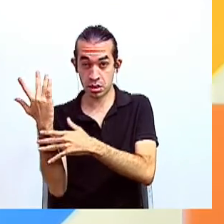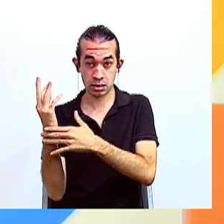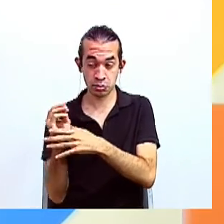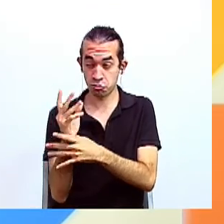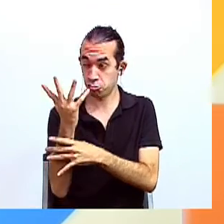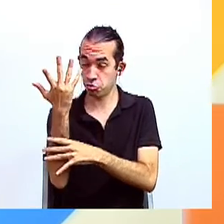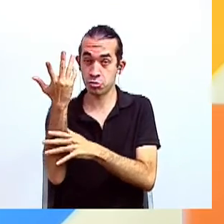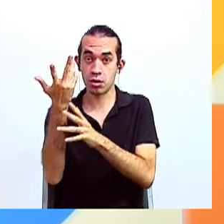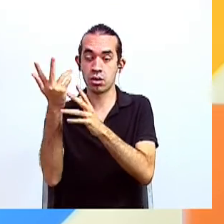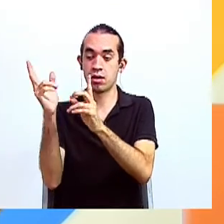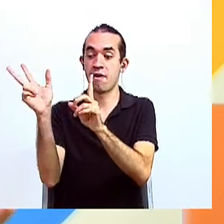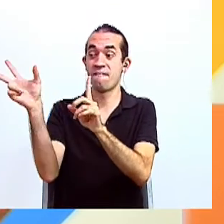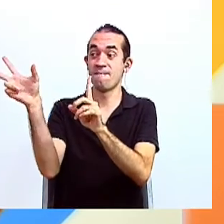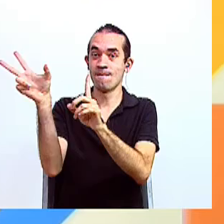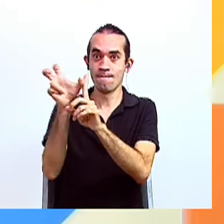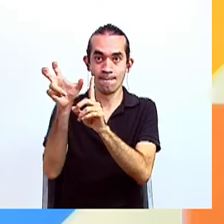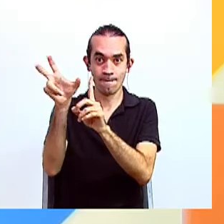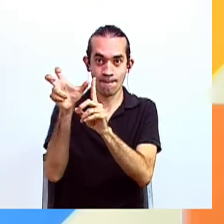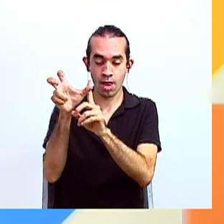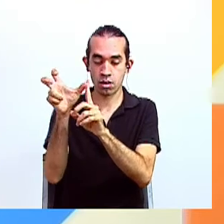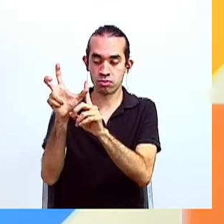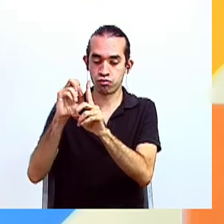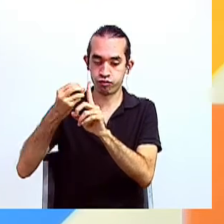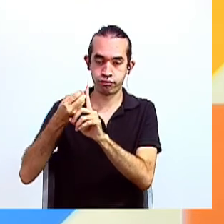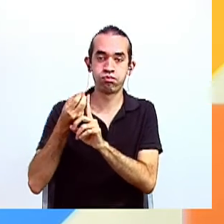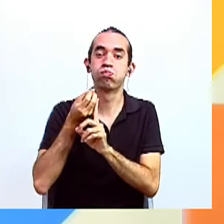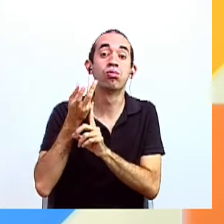nos devuelven a nosotros el oxígeno.